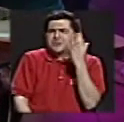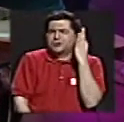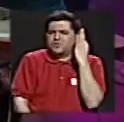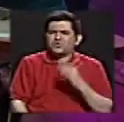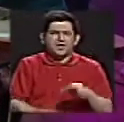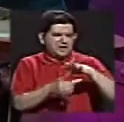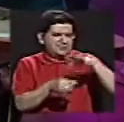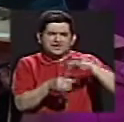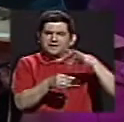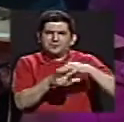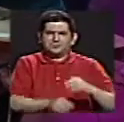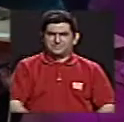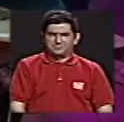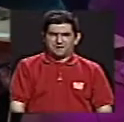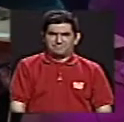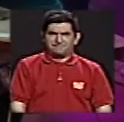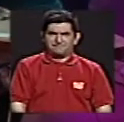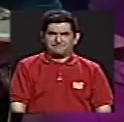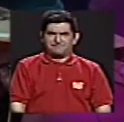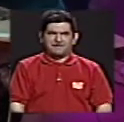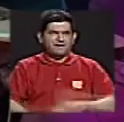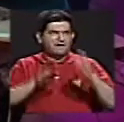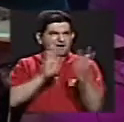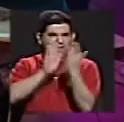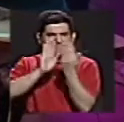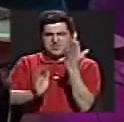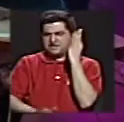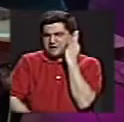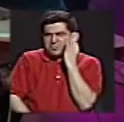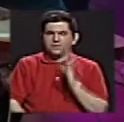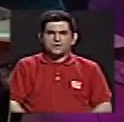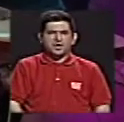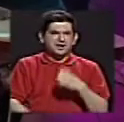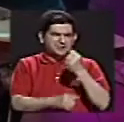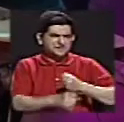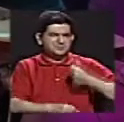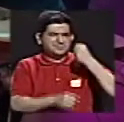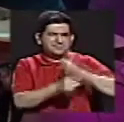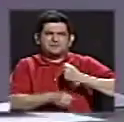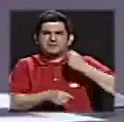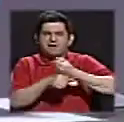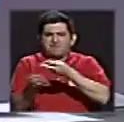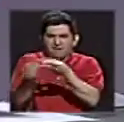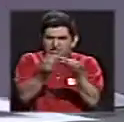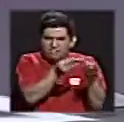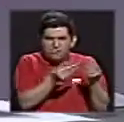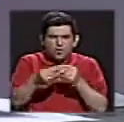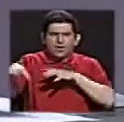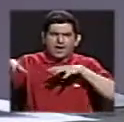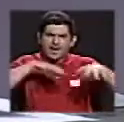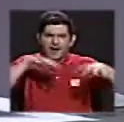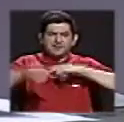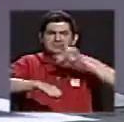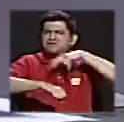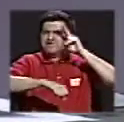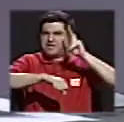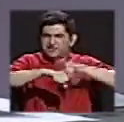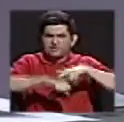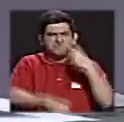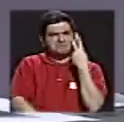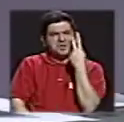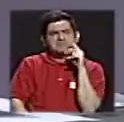en el agro? ¿A qué se enfrentan las mujeres que están trabajando la tierra, una actividad que usualmente se